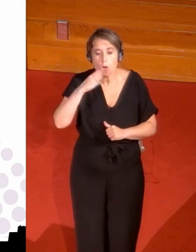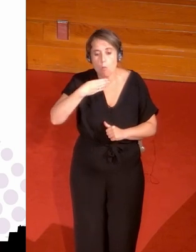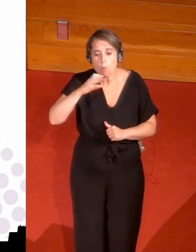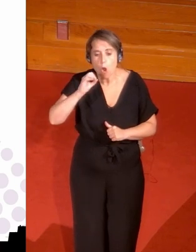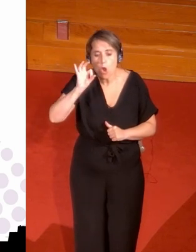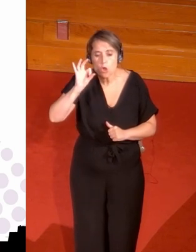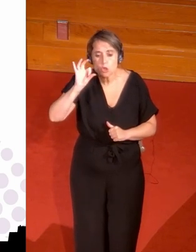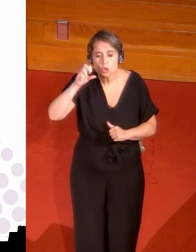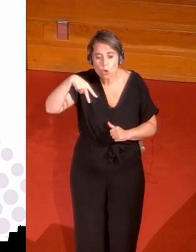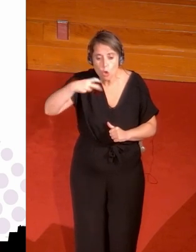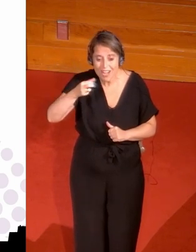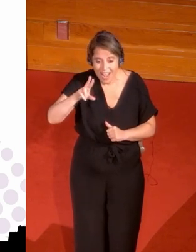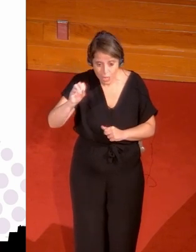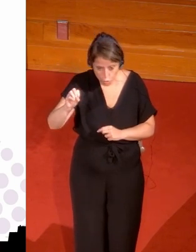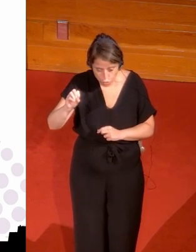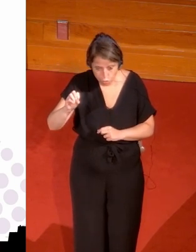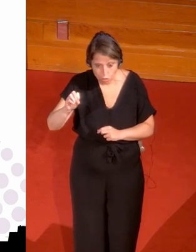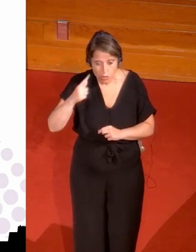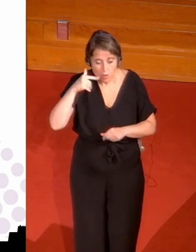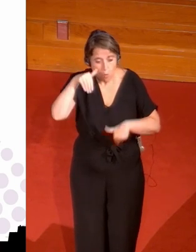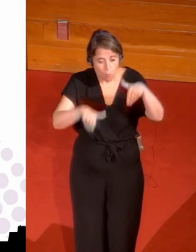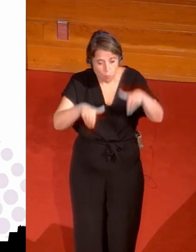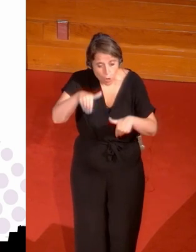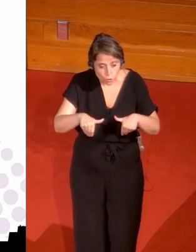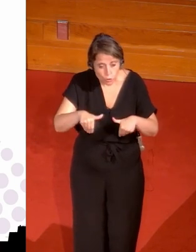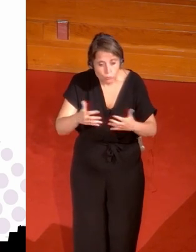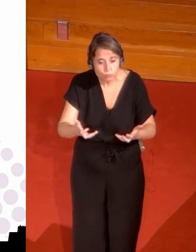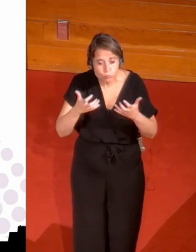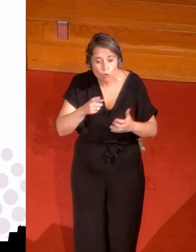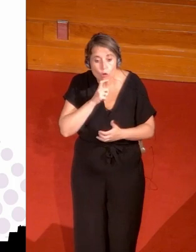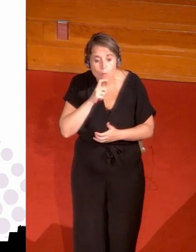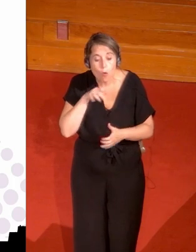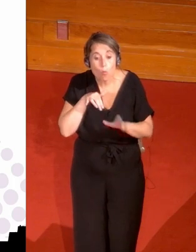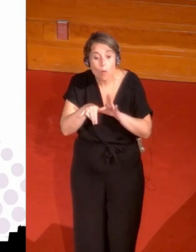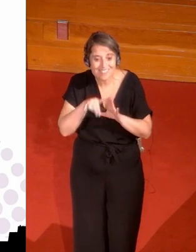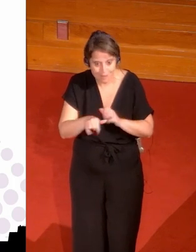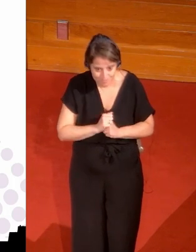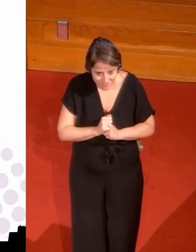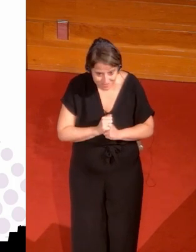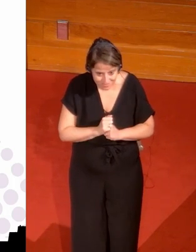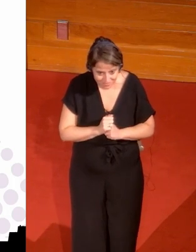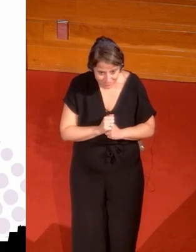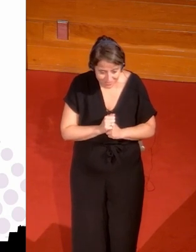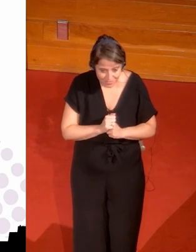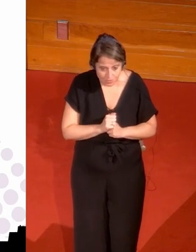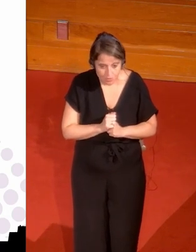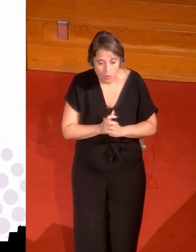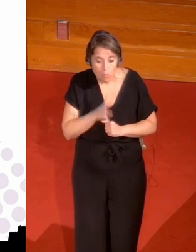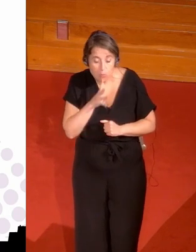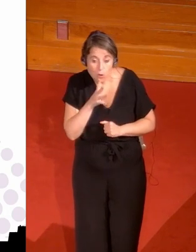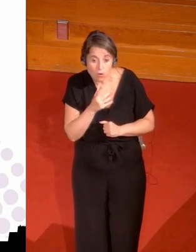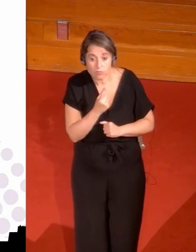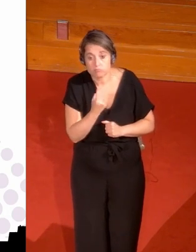de difusión del mensaje y de conseguir votos de bolsonaro fue a través de WhatsApp porque a lo mejor no muchos